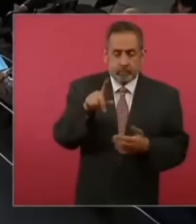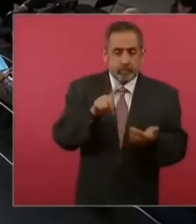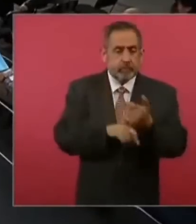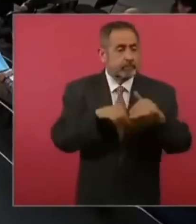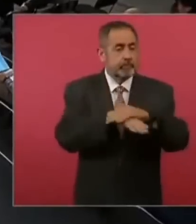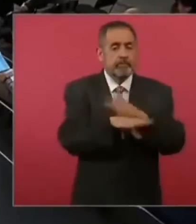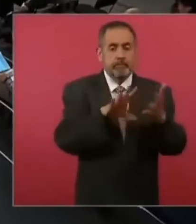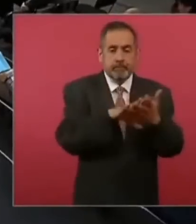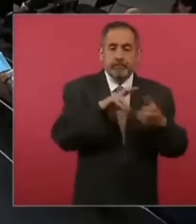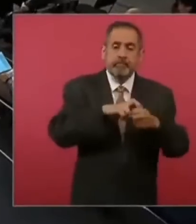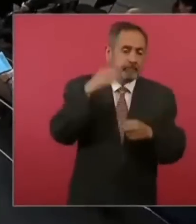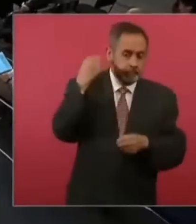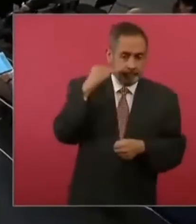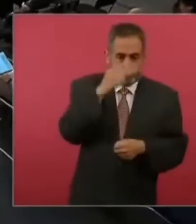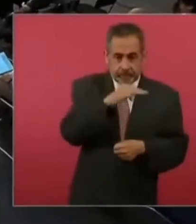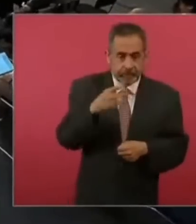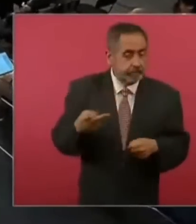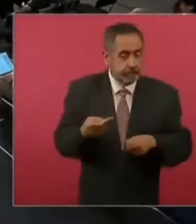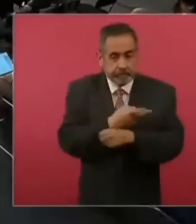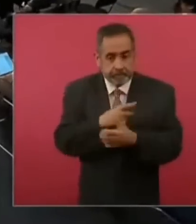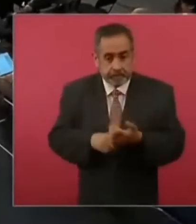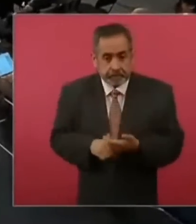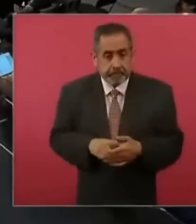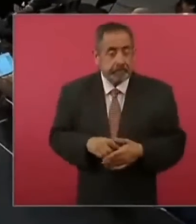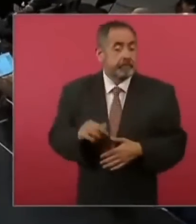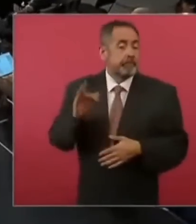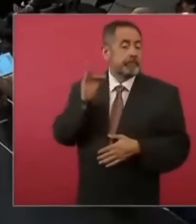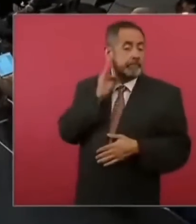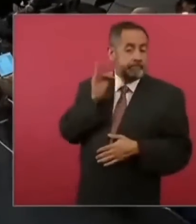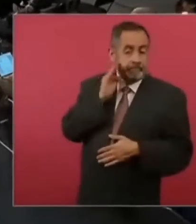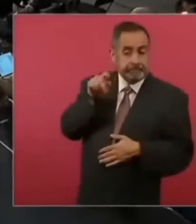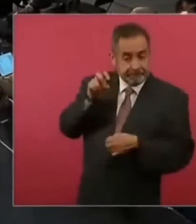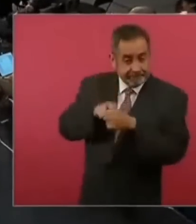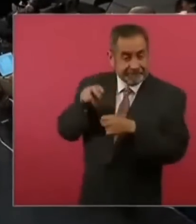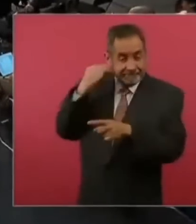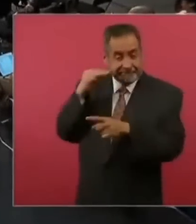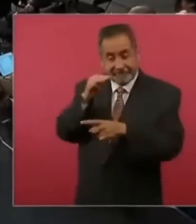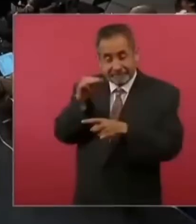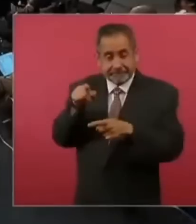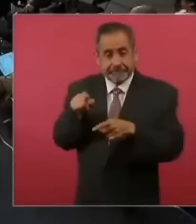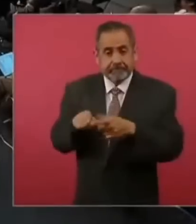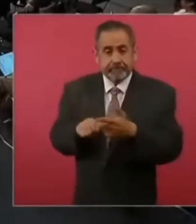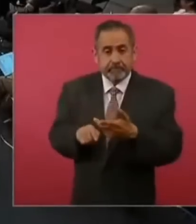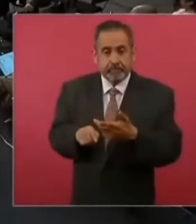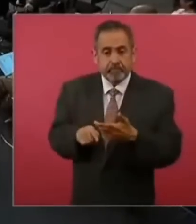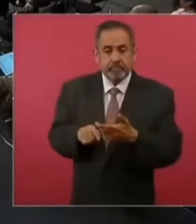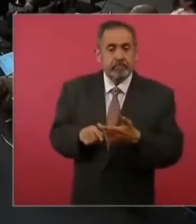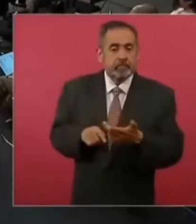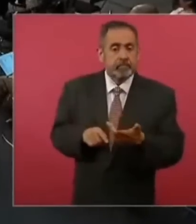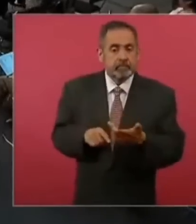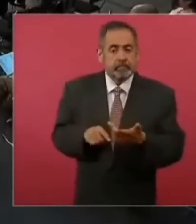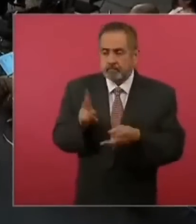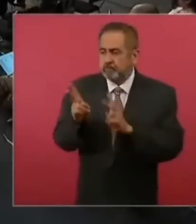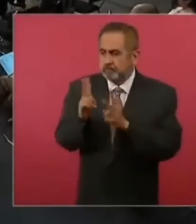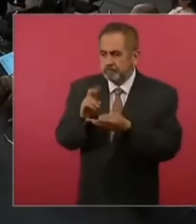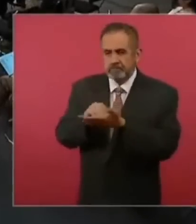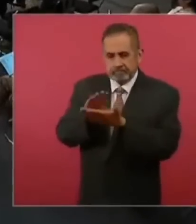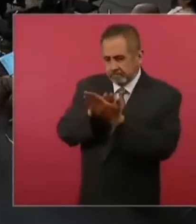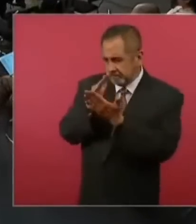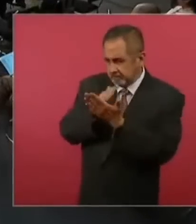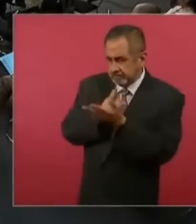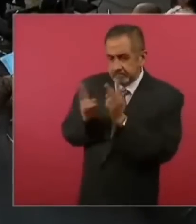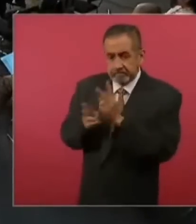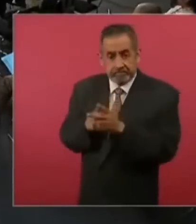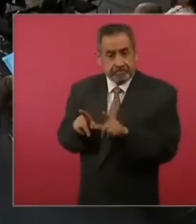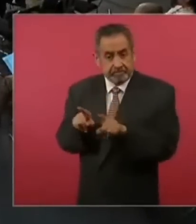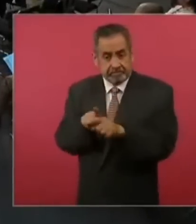en penal de Michoacán. Y resulta que la Fiscalía de Michoacán, nosotros documentamos y